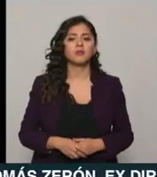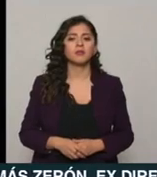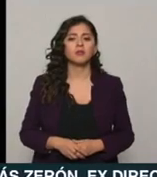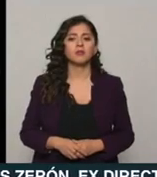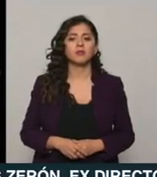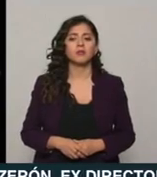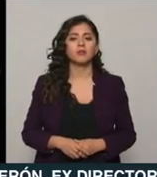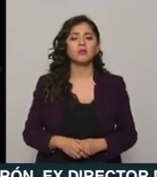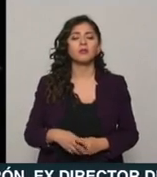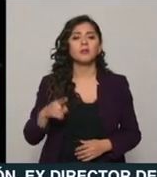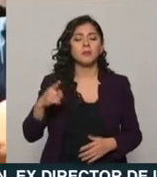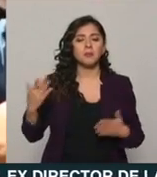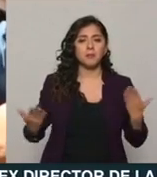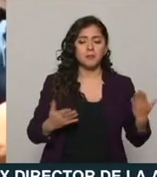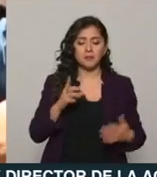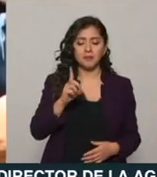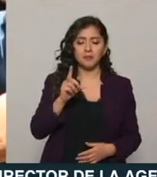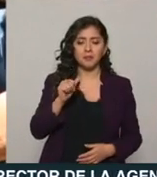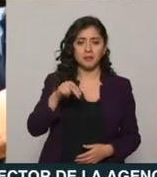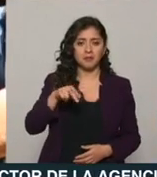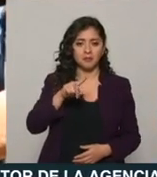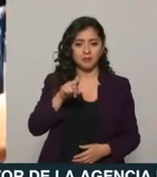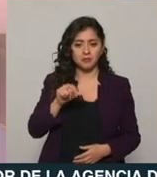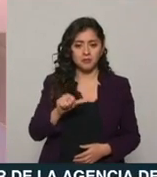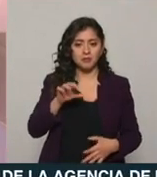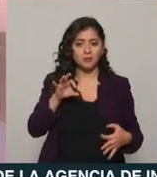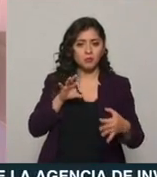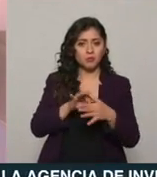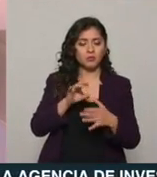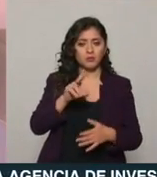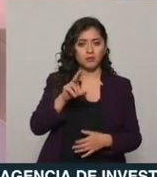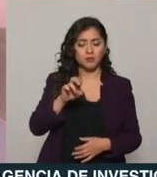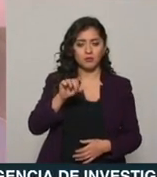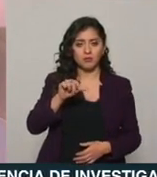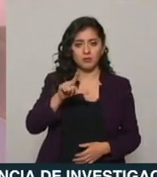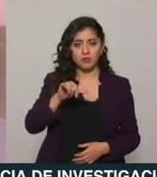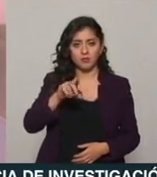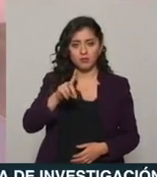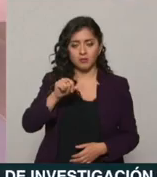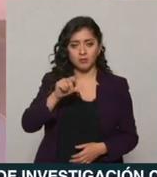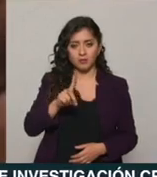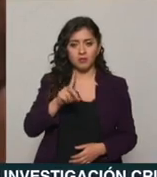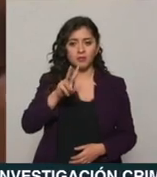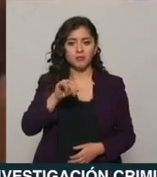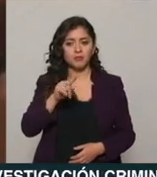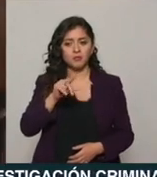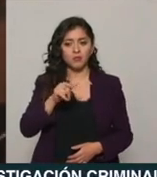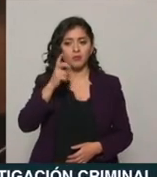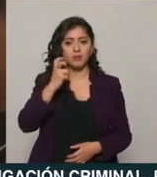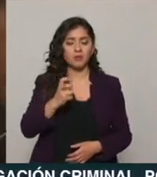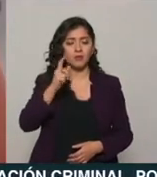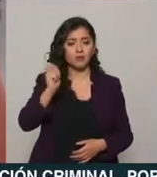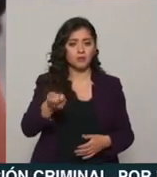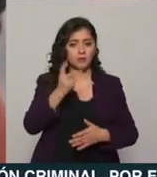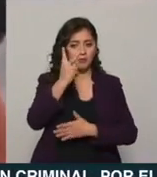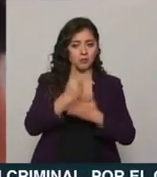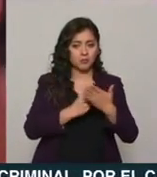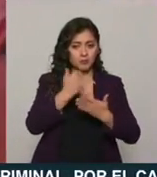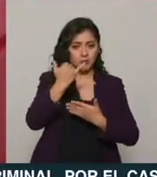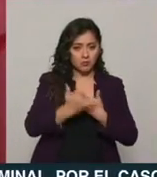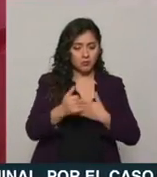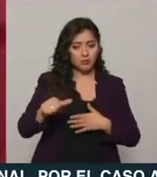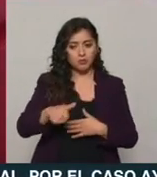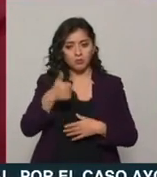y realidad virtual, donde justo la idea un poquito de este proyecto, que es de Combine Box y